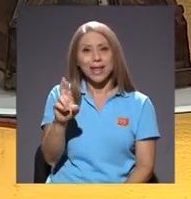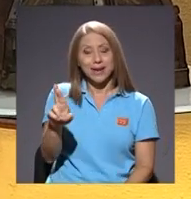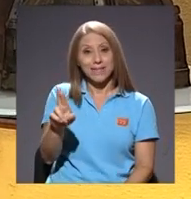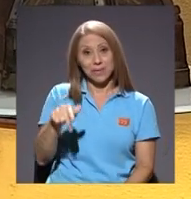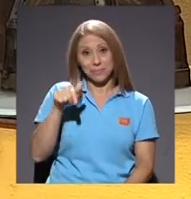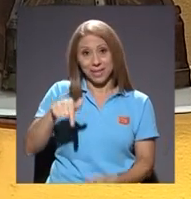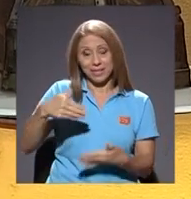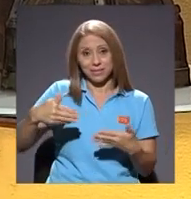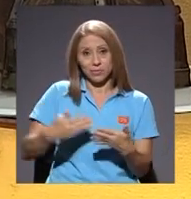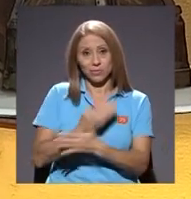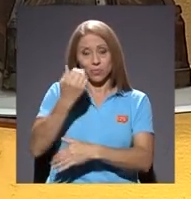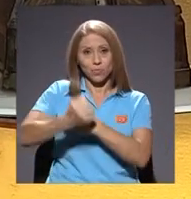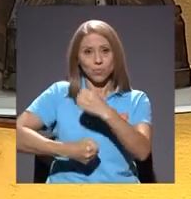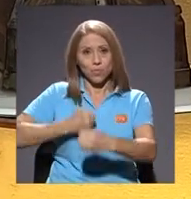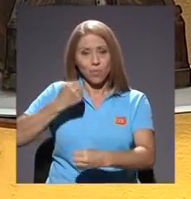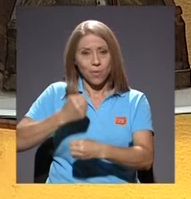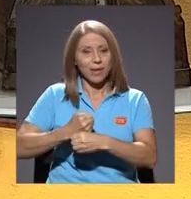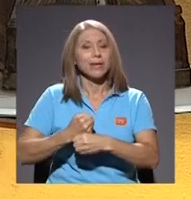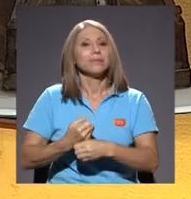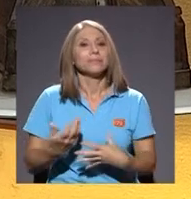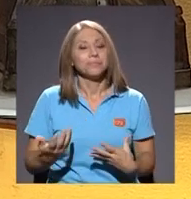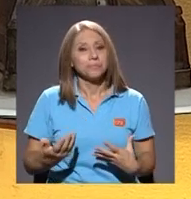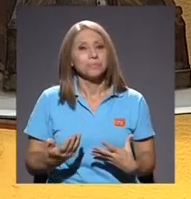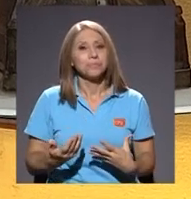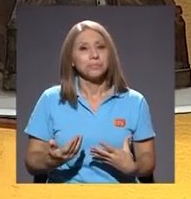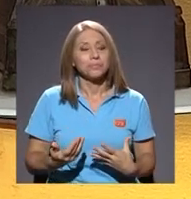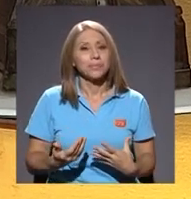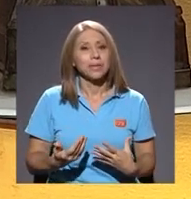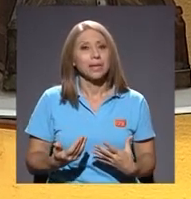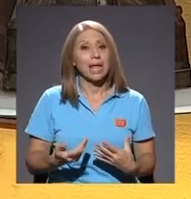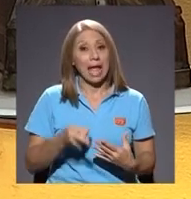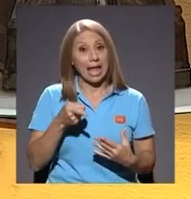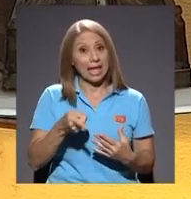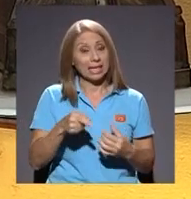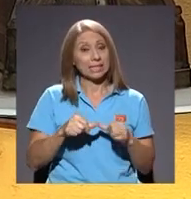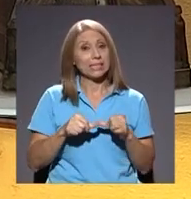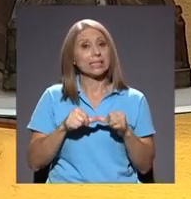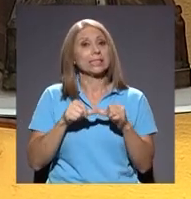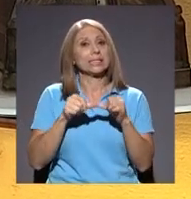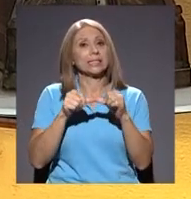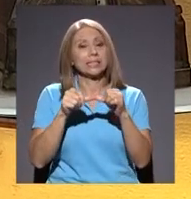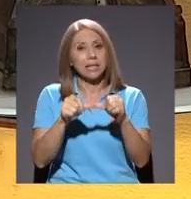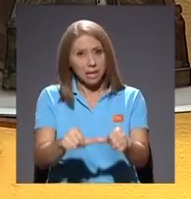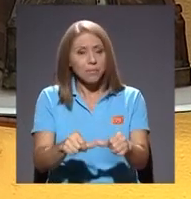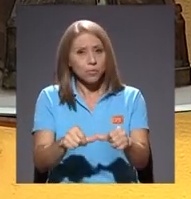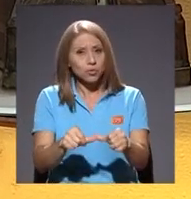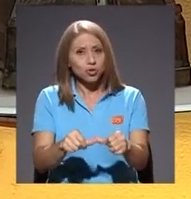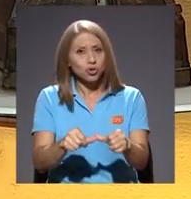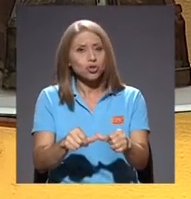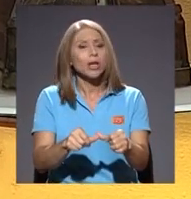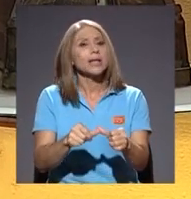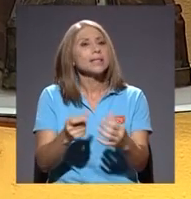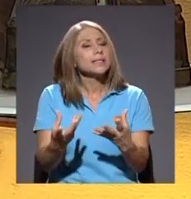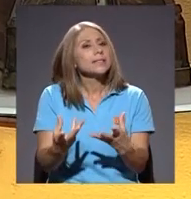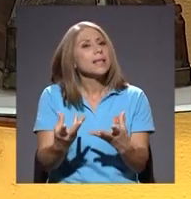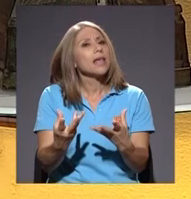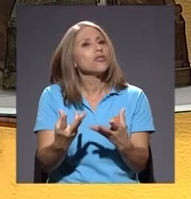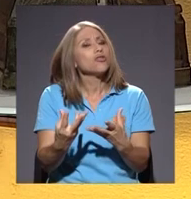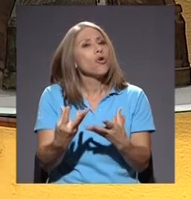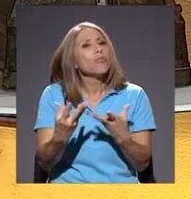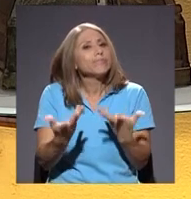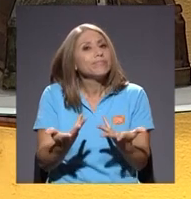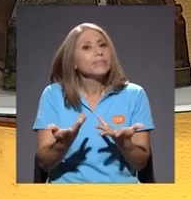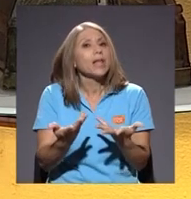un nuevo año en el que seguiremos siendo nutridos por los